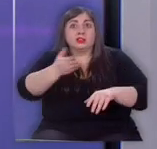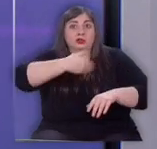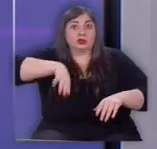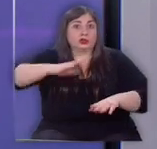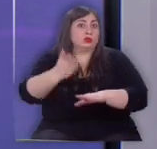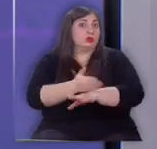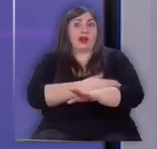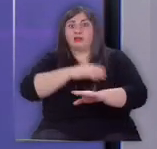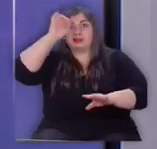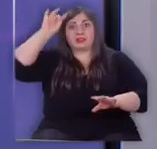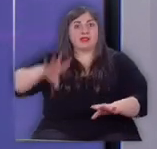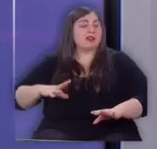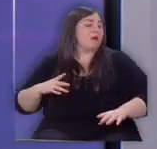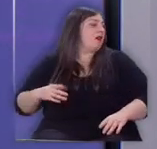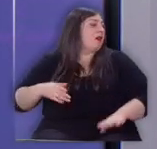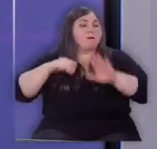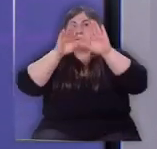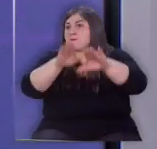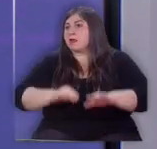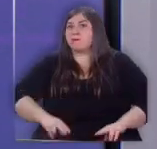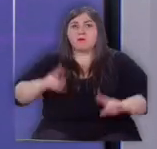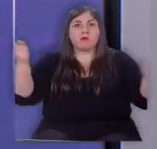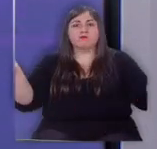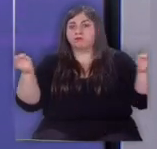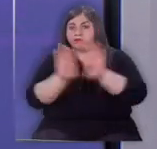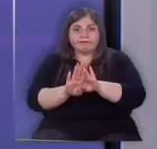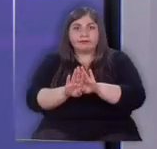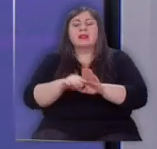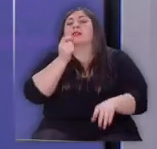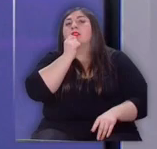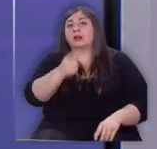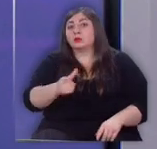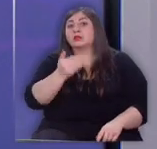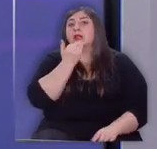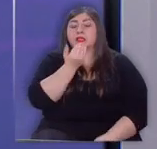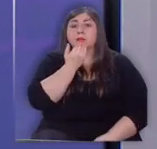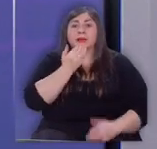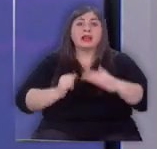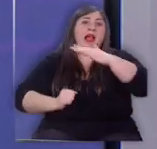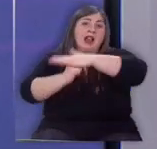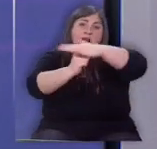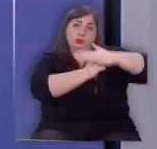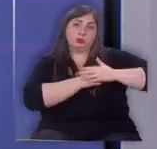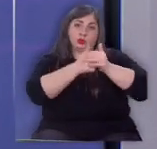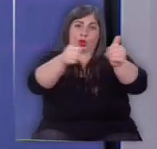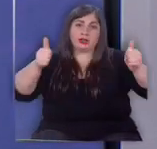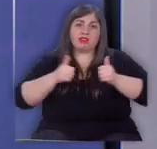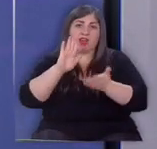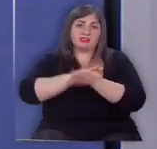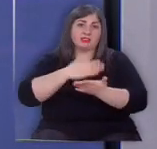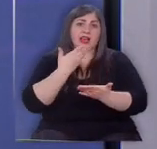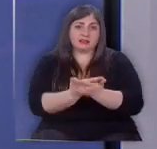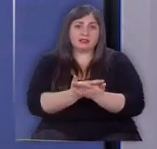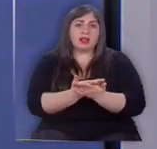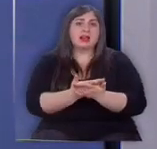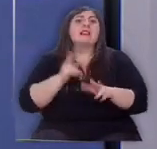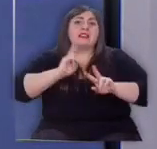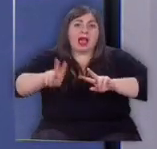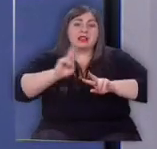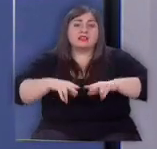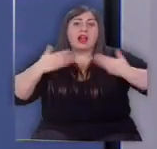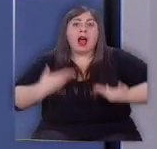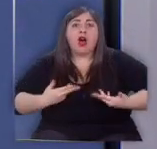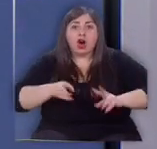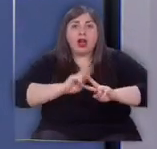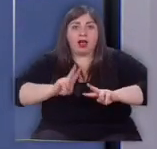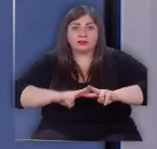enterado antes, hubiésemos hecho el mismo acto de clausurar y denunciar también a la autoridad sanitaria este hecho y hacer lo que estamos haciendo hoy